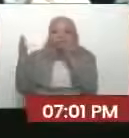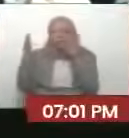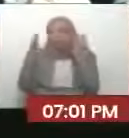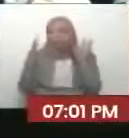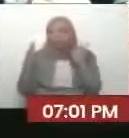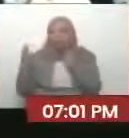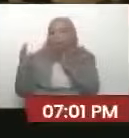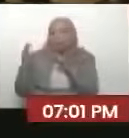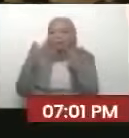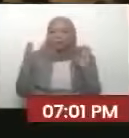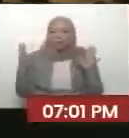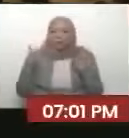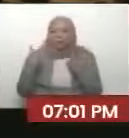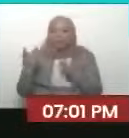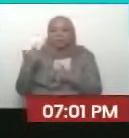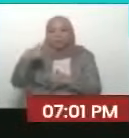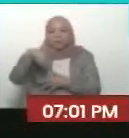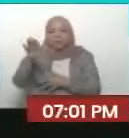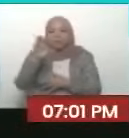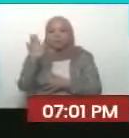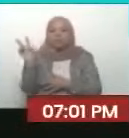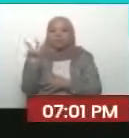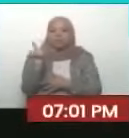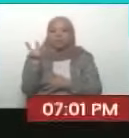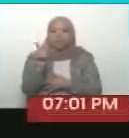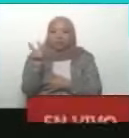Aquí en el centro del país,